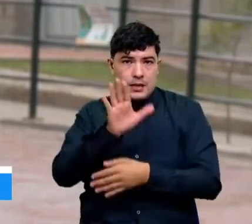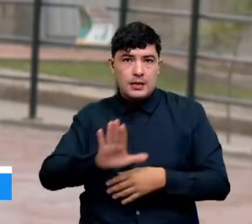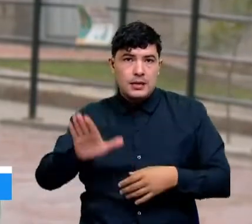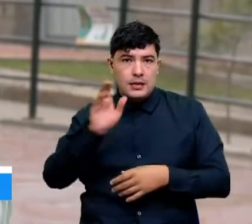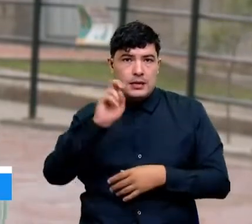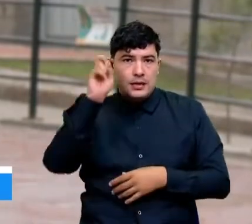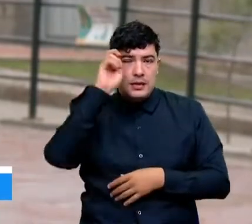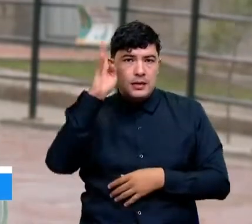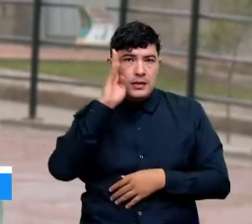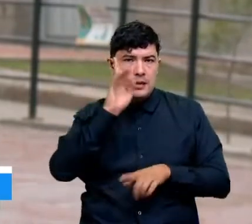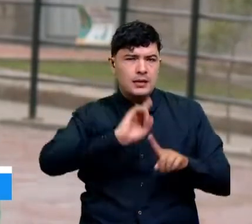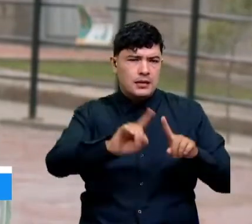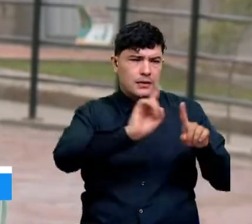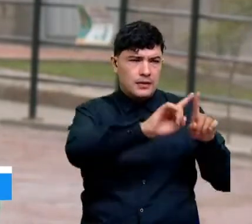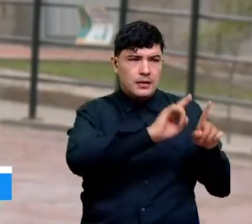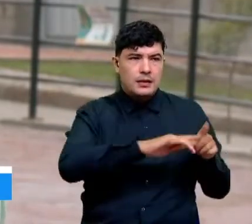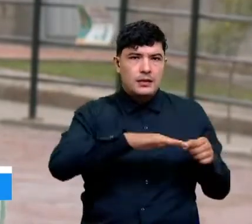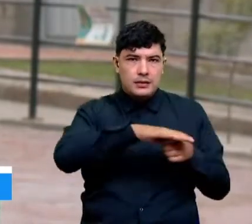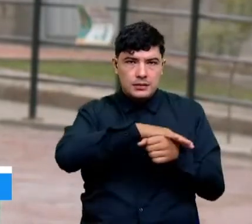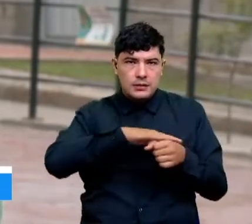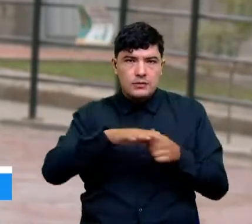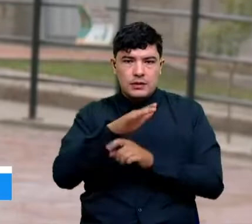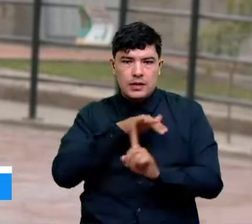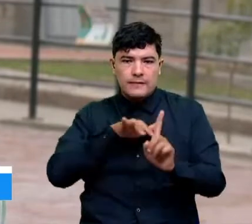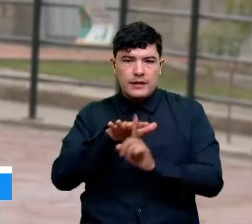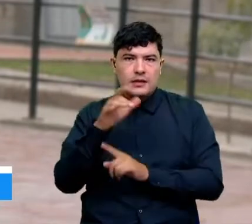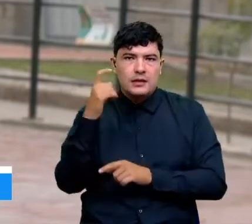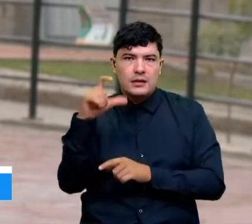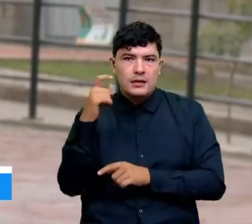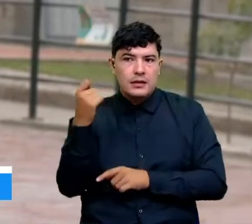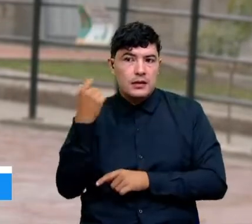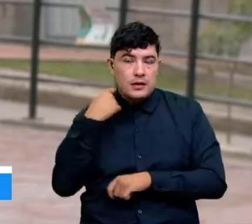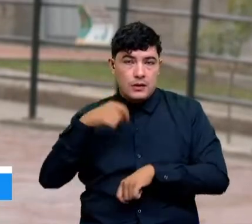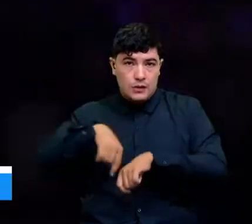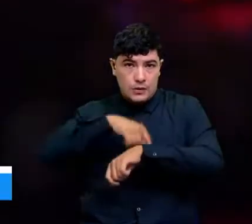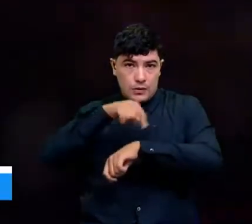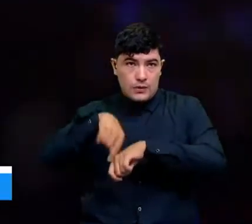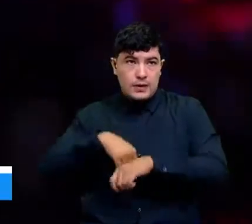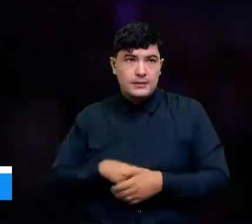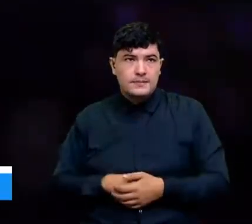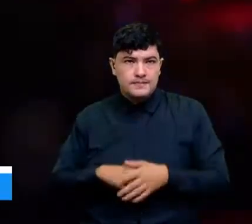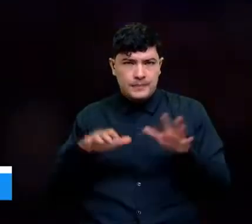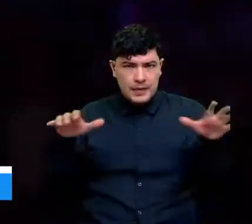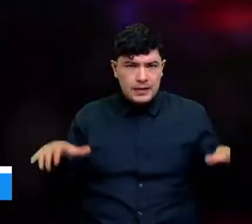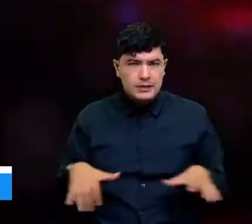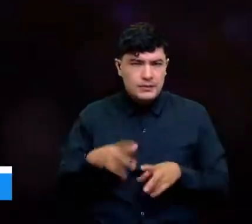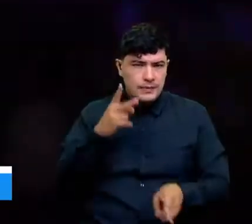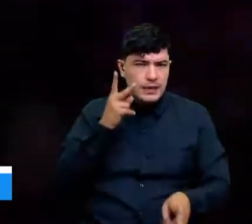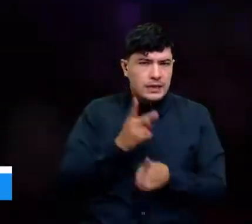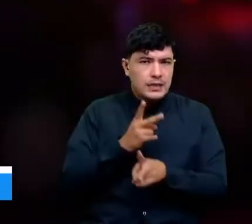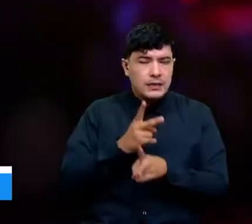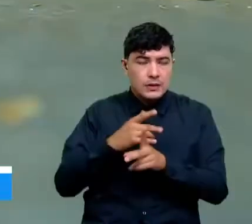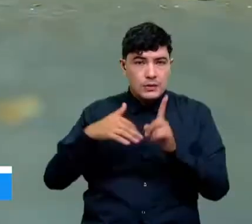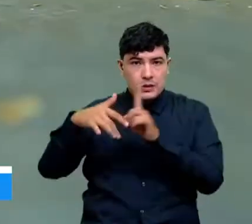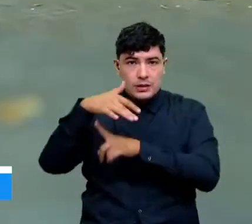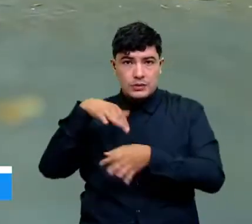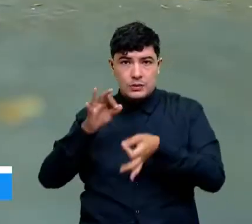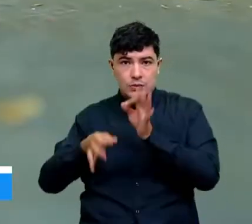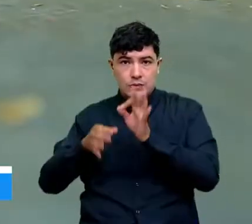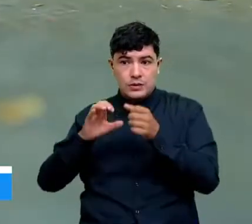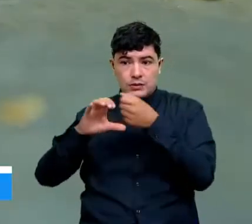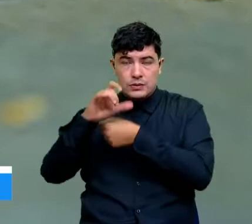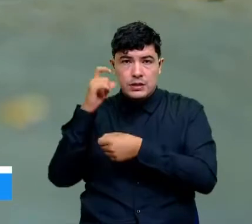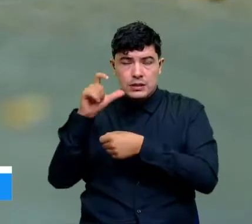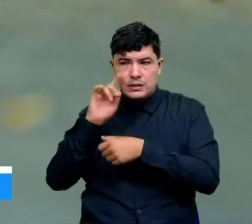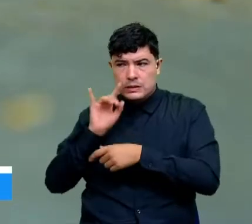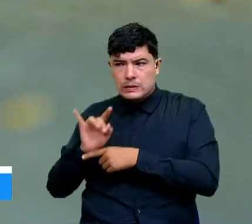son las situaciones que han afectado a los cucuteños en las últimas horas. Varios hechos delictivos han movido el panorama judicial en la capital del